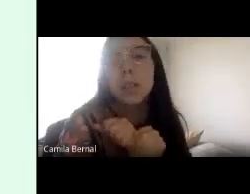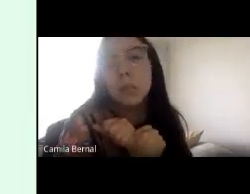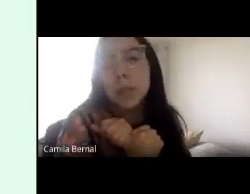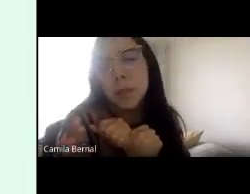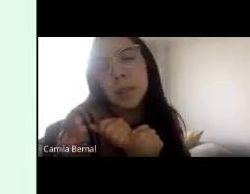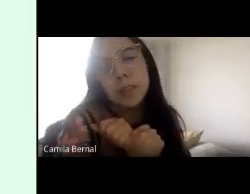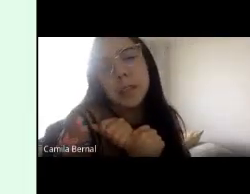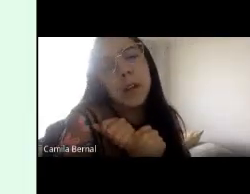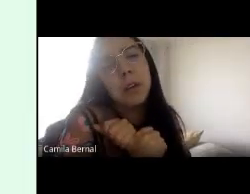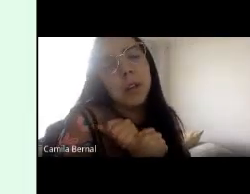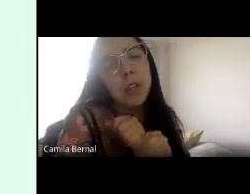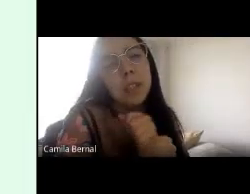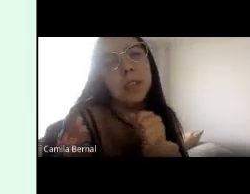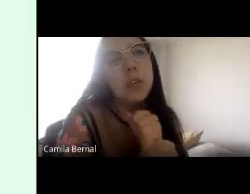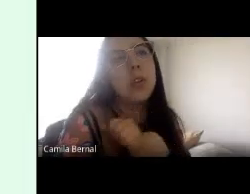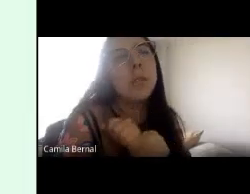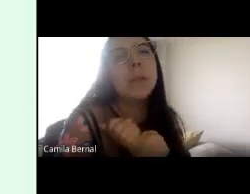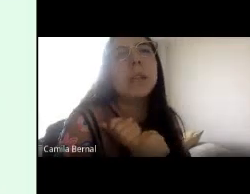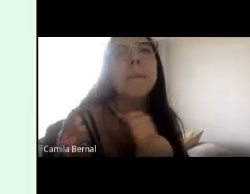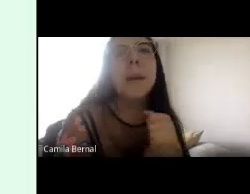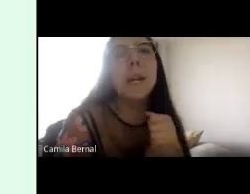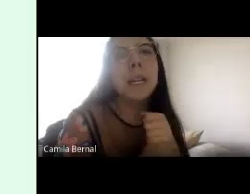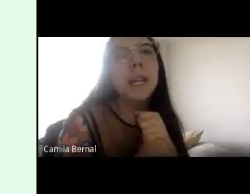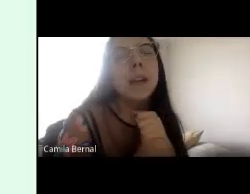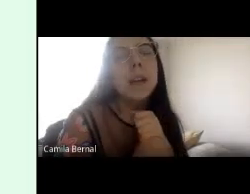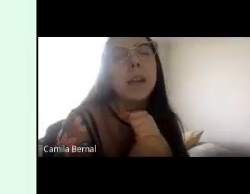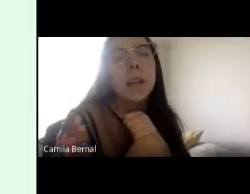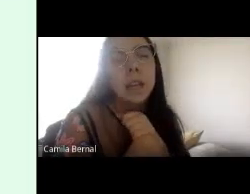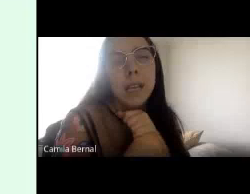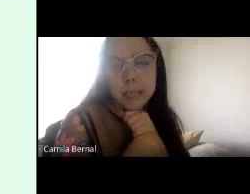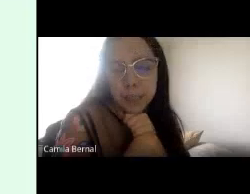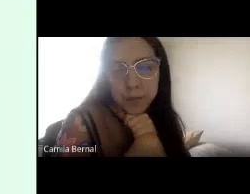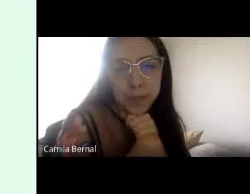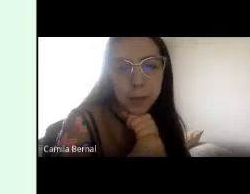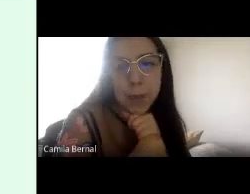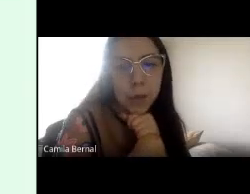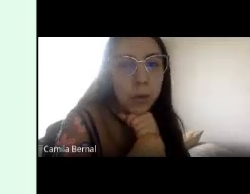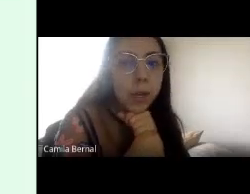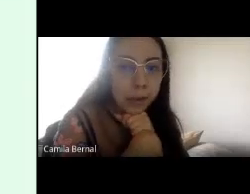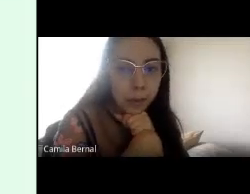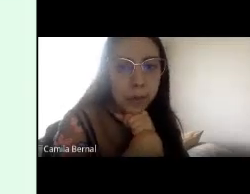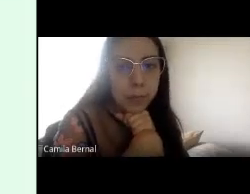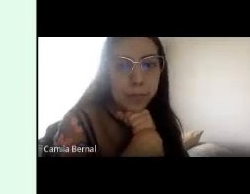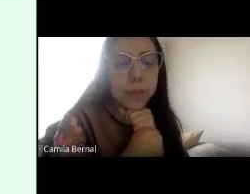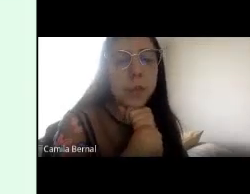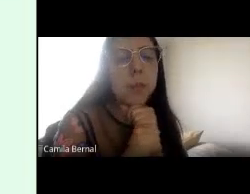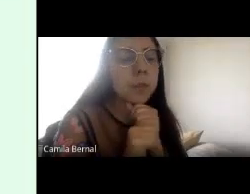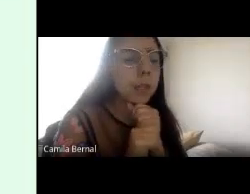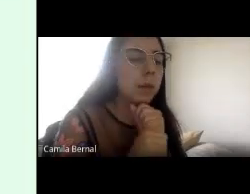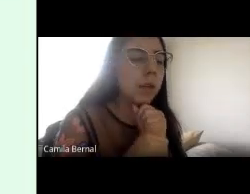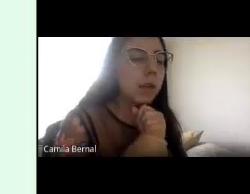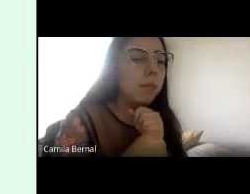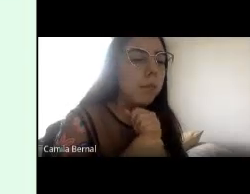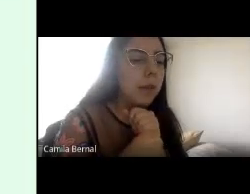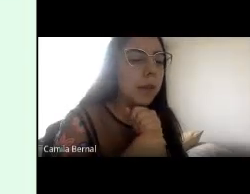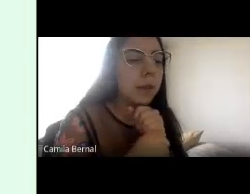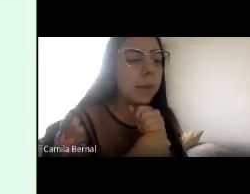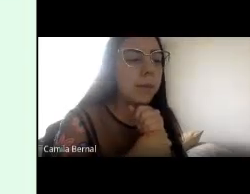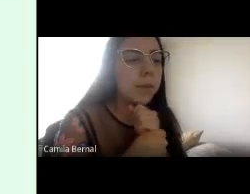Este último, el carbón activado, lo que les digo, obviamente va a generar que se filtre mejor el agua y vamos a